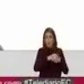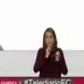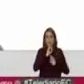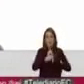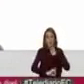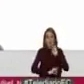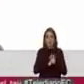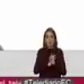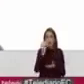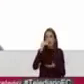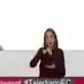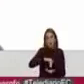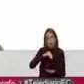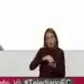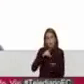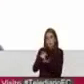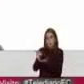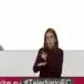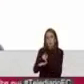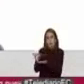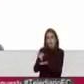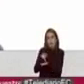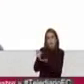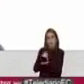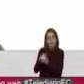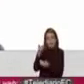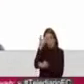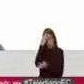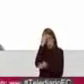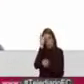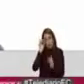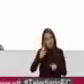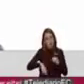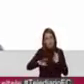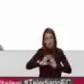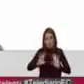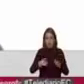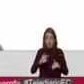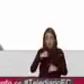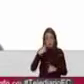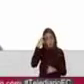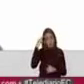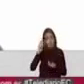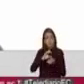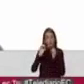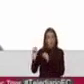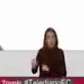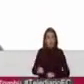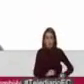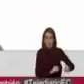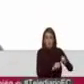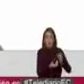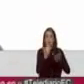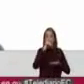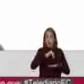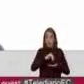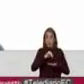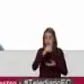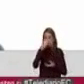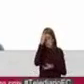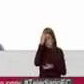que destinar dólares al pago de esa deuda en lo que resta del año al menos, y obviamente tratar de mejorar las condiciones de esa deuda de aquí